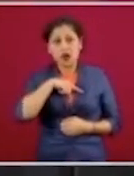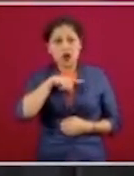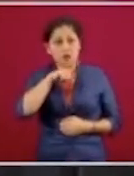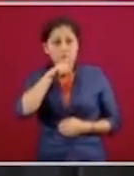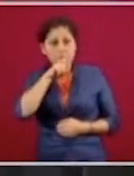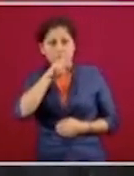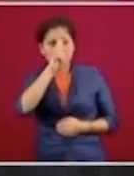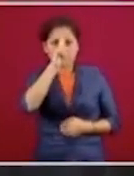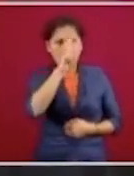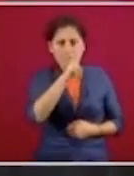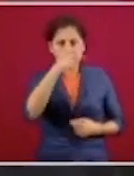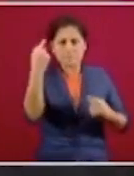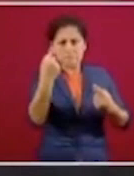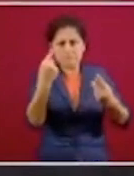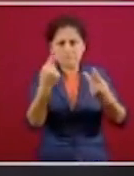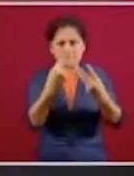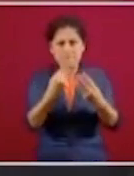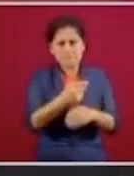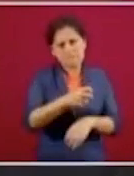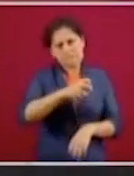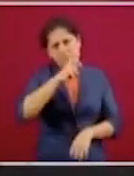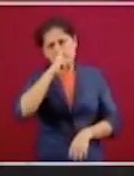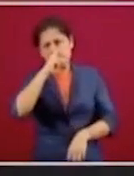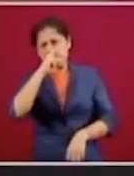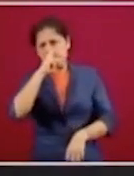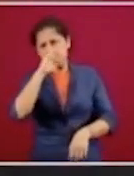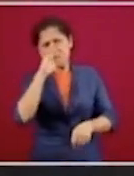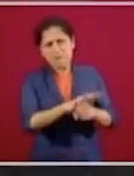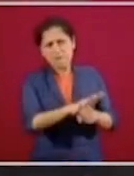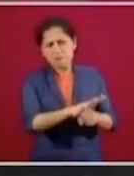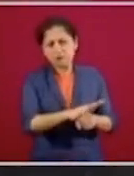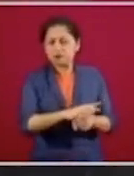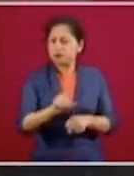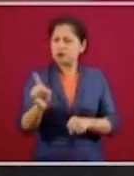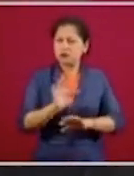sin uso de la fuerza, sin toque de queda.